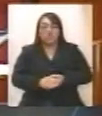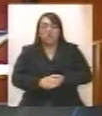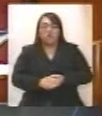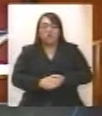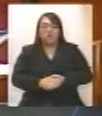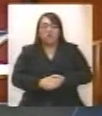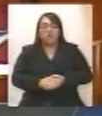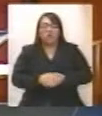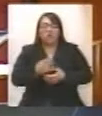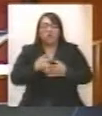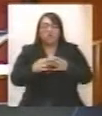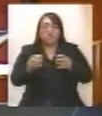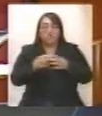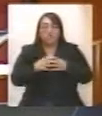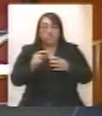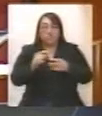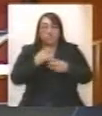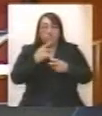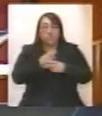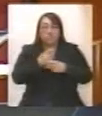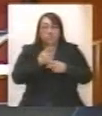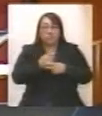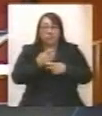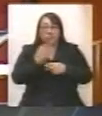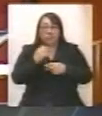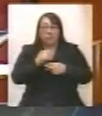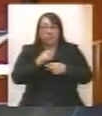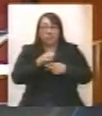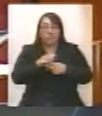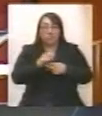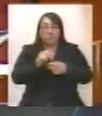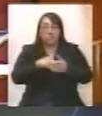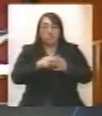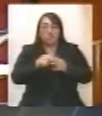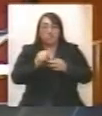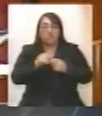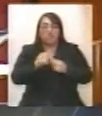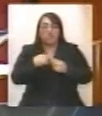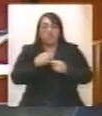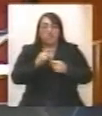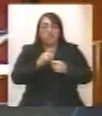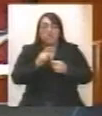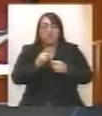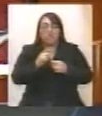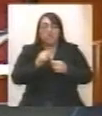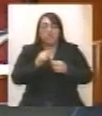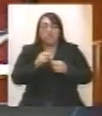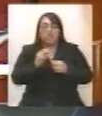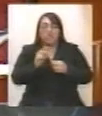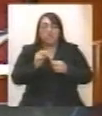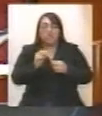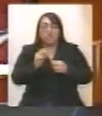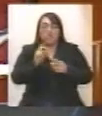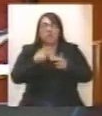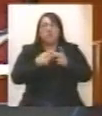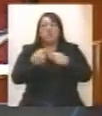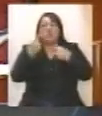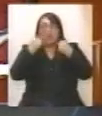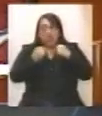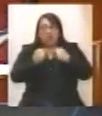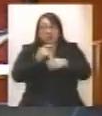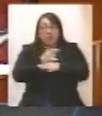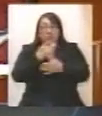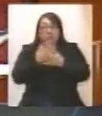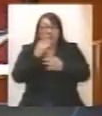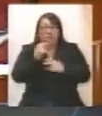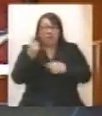al sicariato y a las extorsiones. También ampliaremos el radio de acción del grupo Terna para combatir los